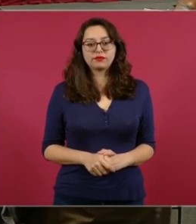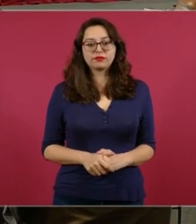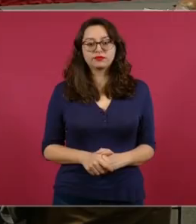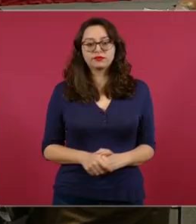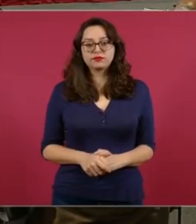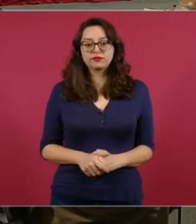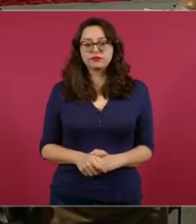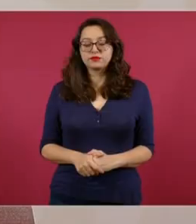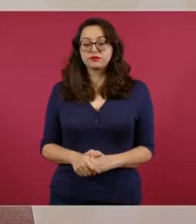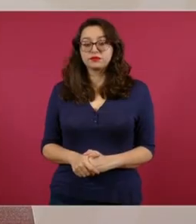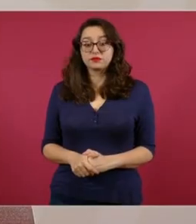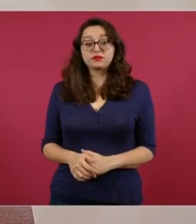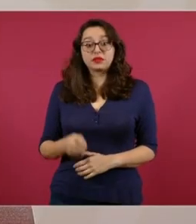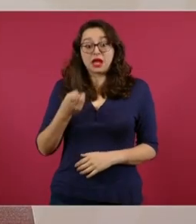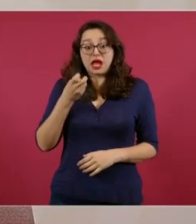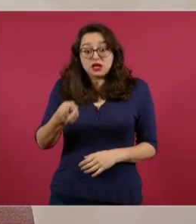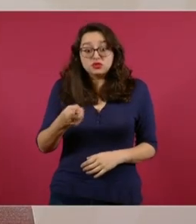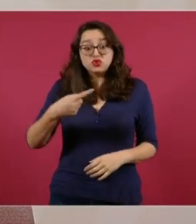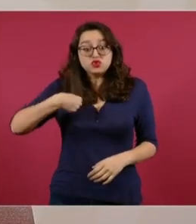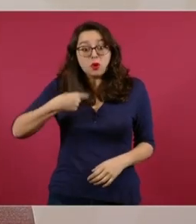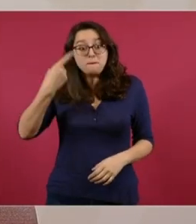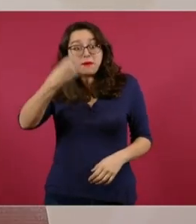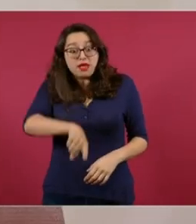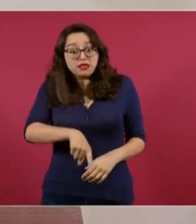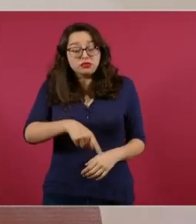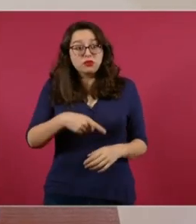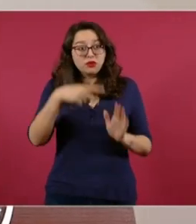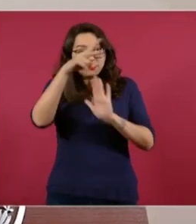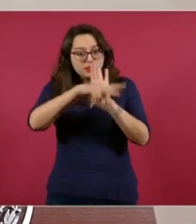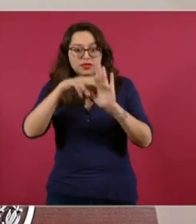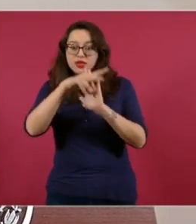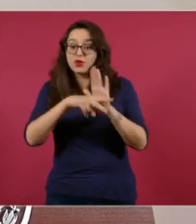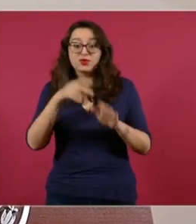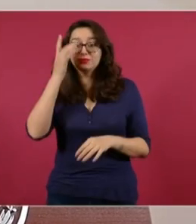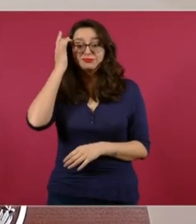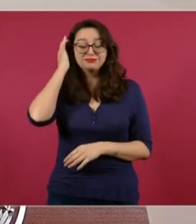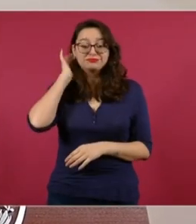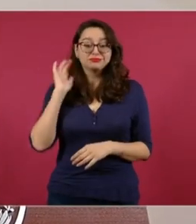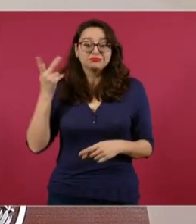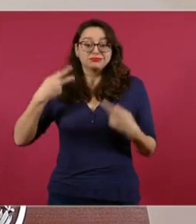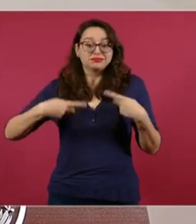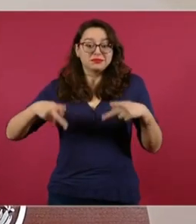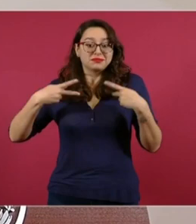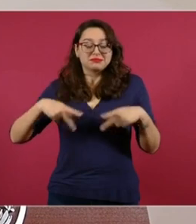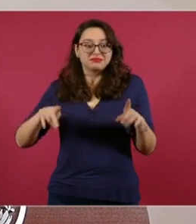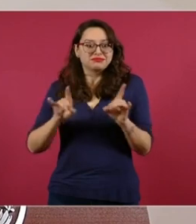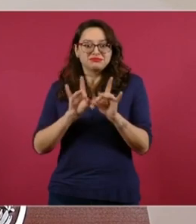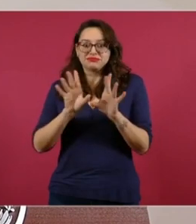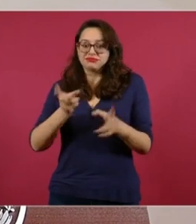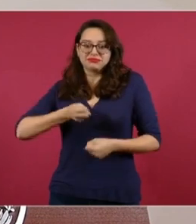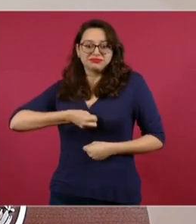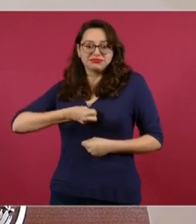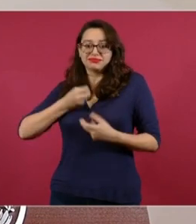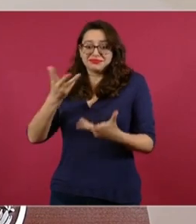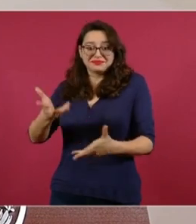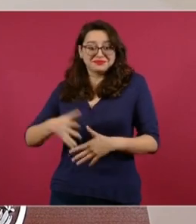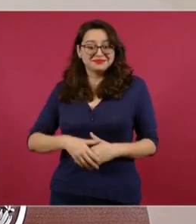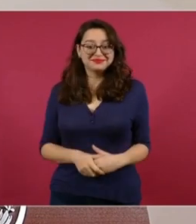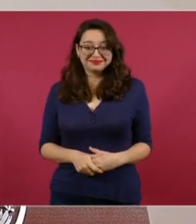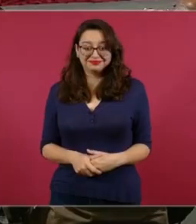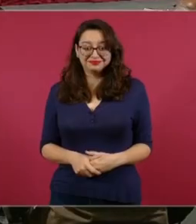No crean que estaba preparado, ¿eh? Es que así hay